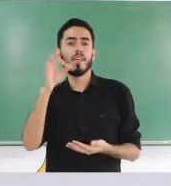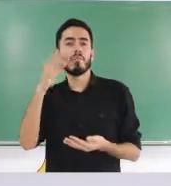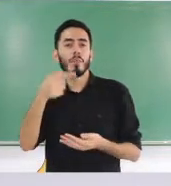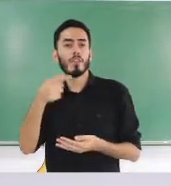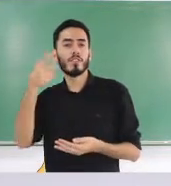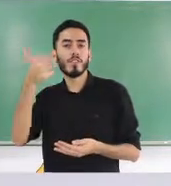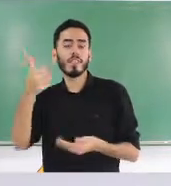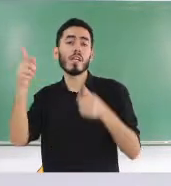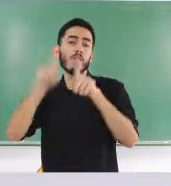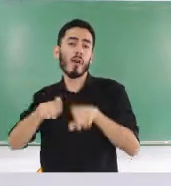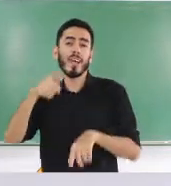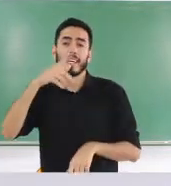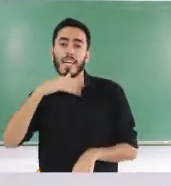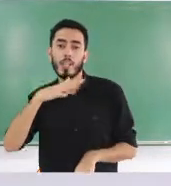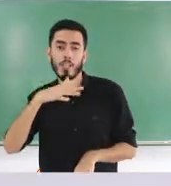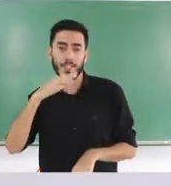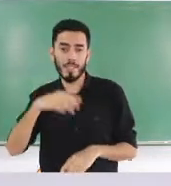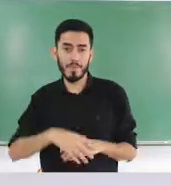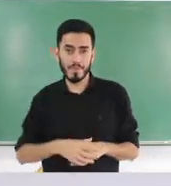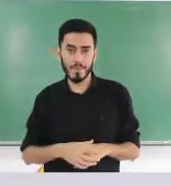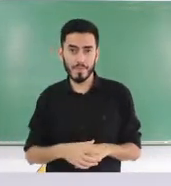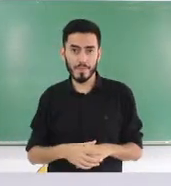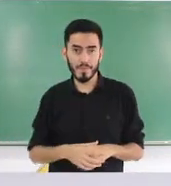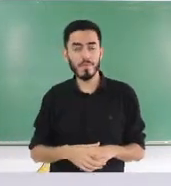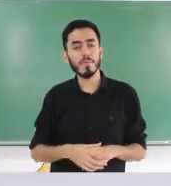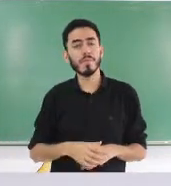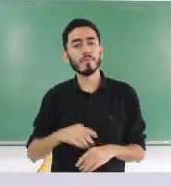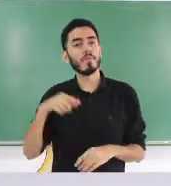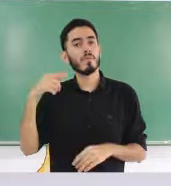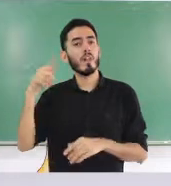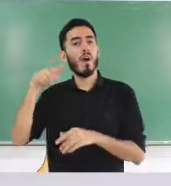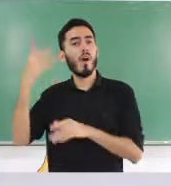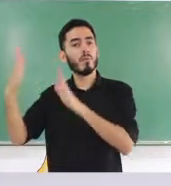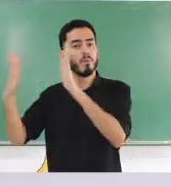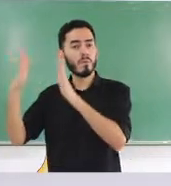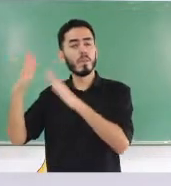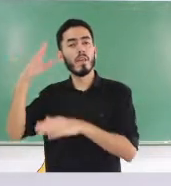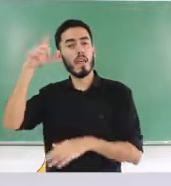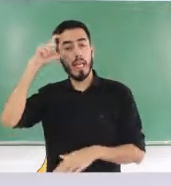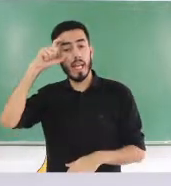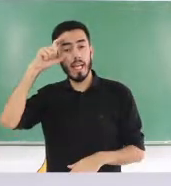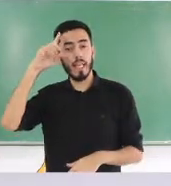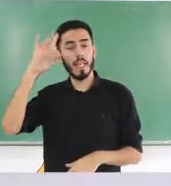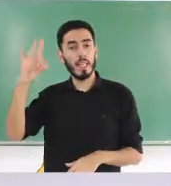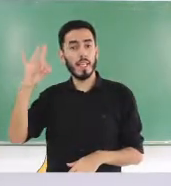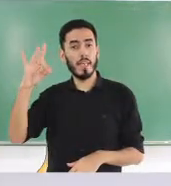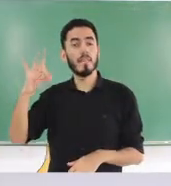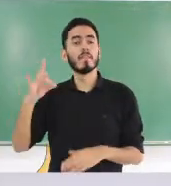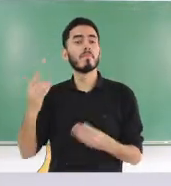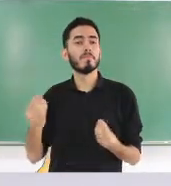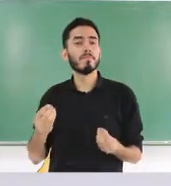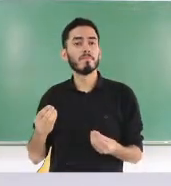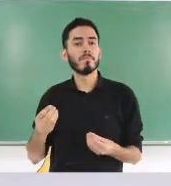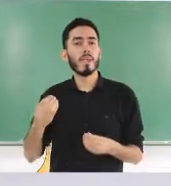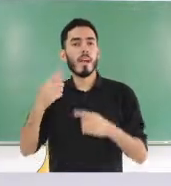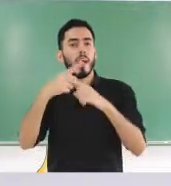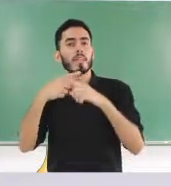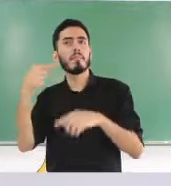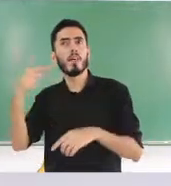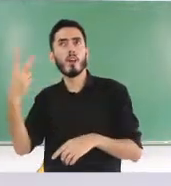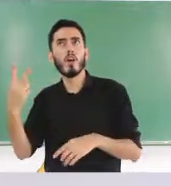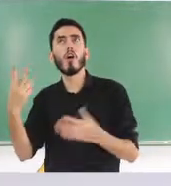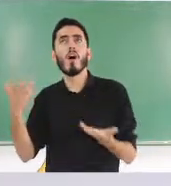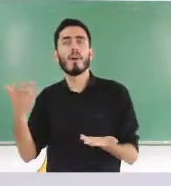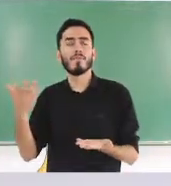Luego tenemos ED, el segmento ED, que es X menos